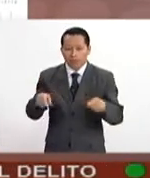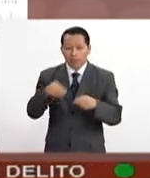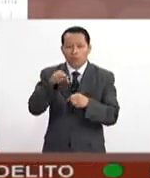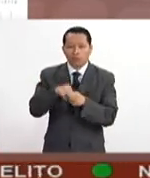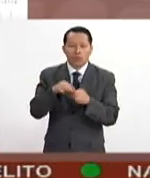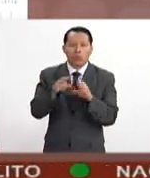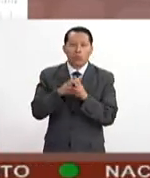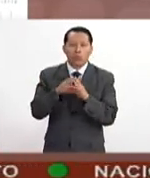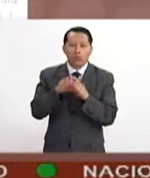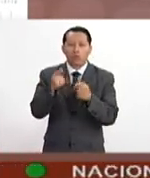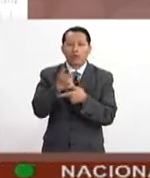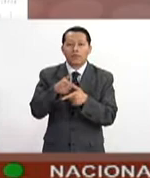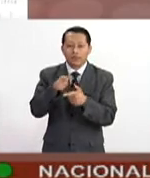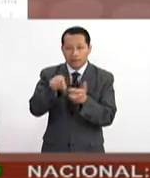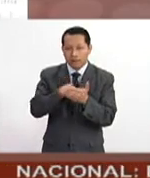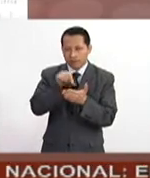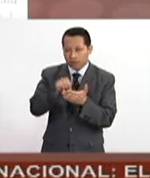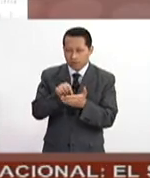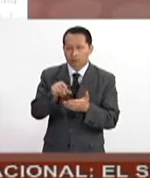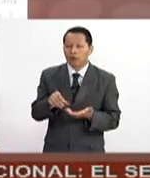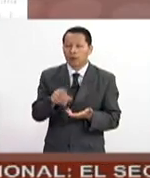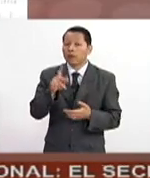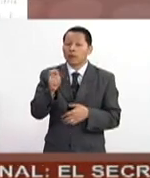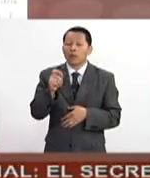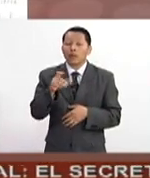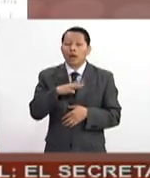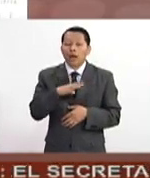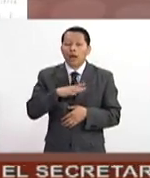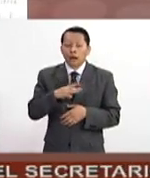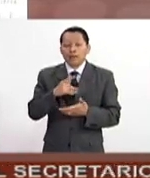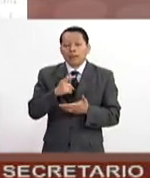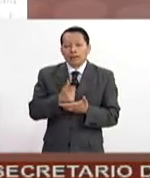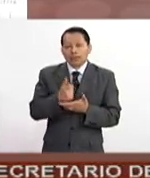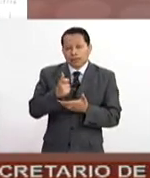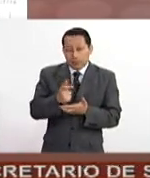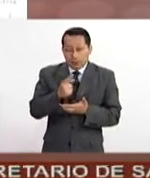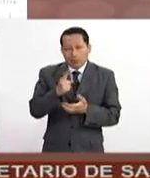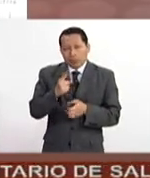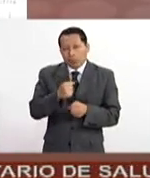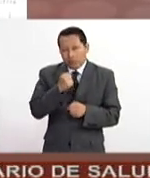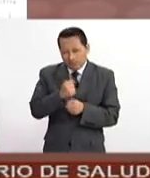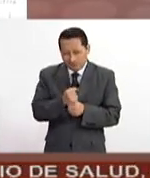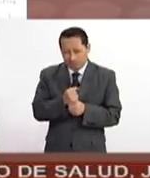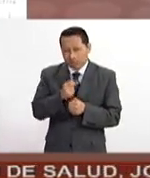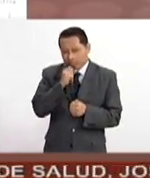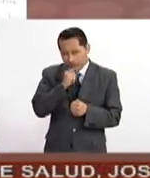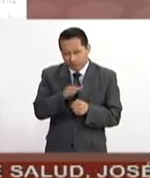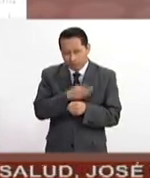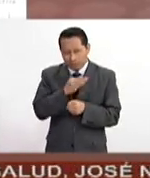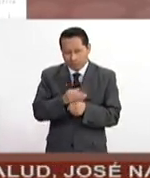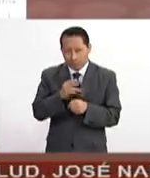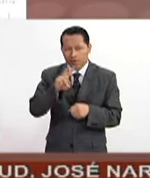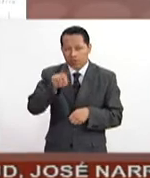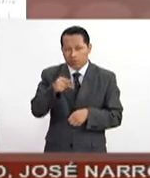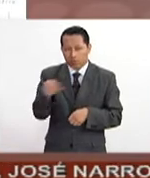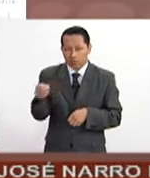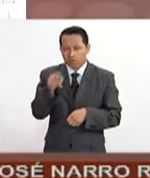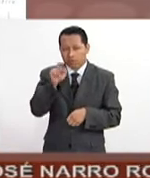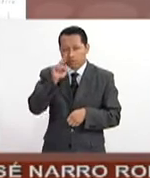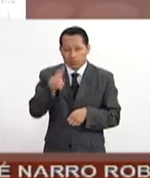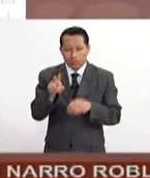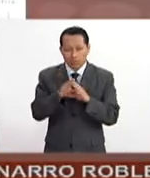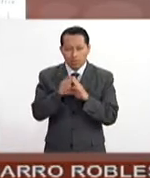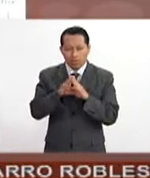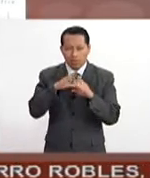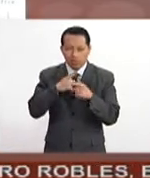un liberal de centro, ¿no? Cuando vamos al salario medio anual, esto está en euros, si ven, pues hay una